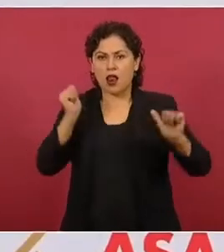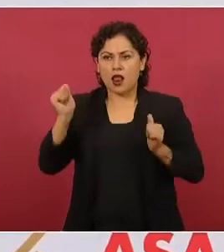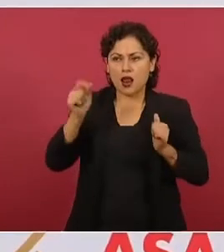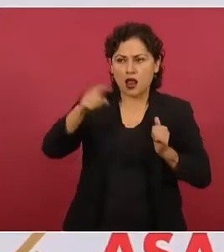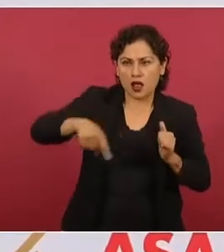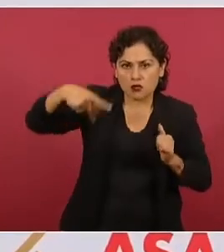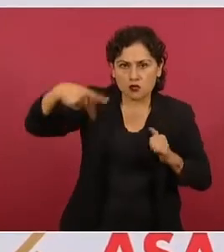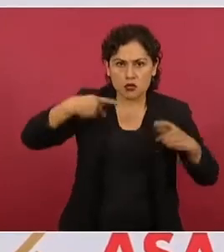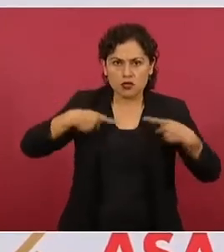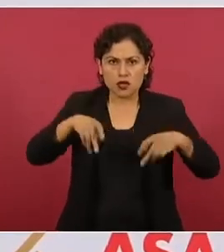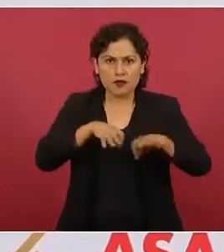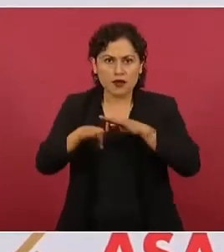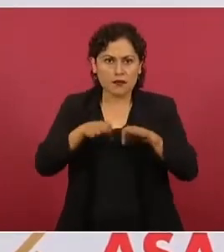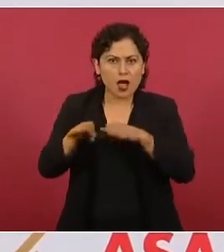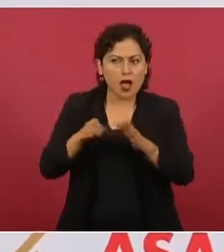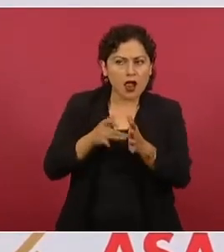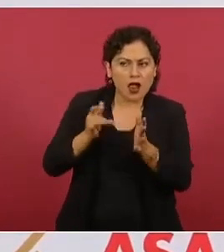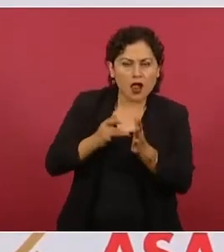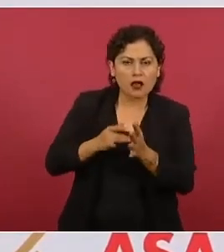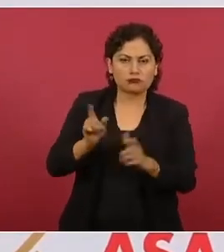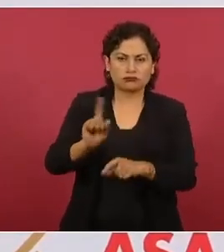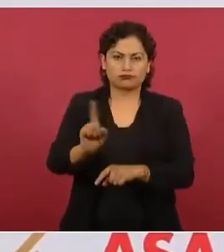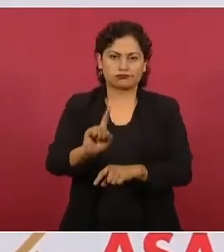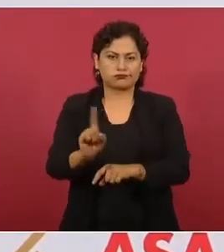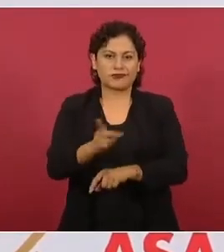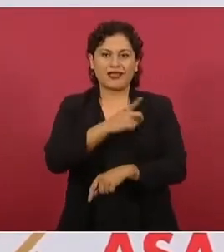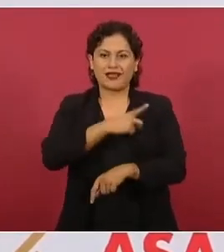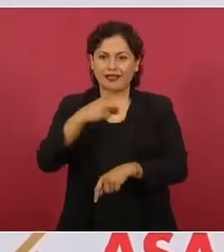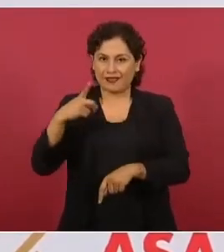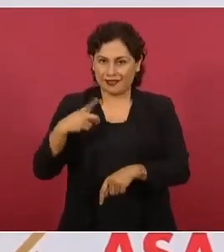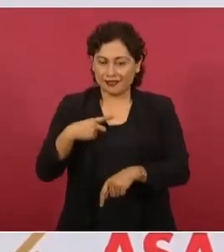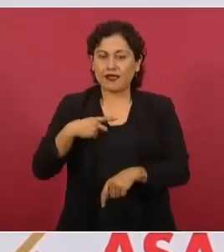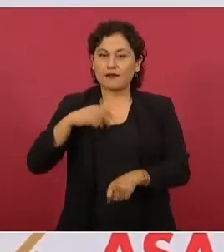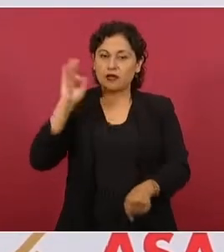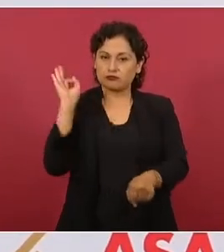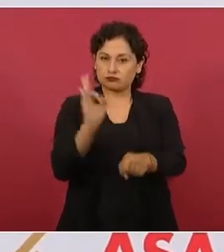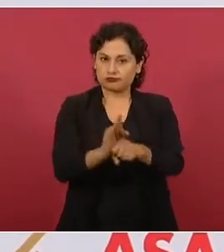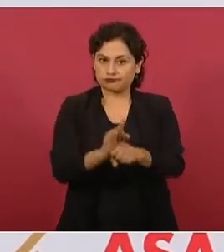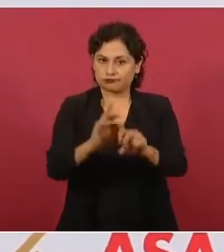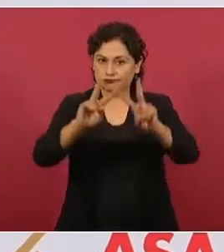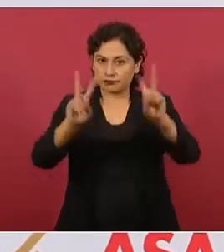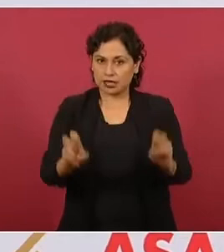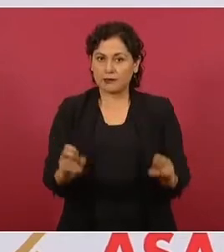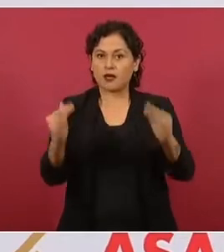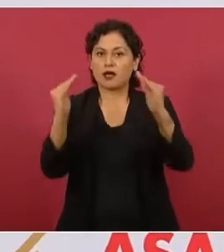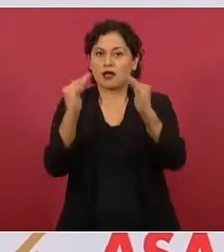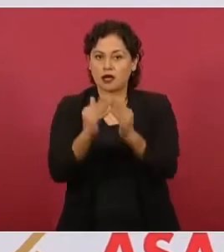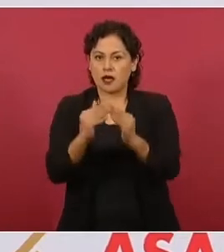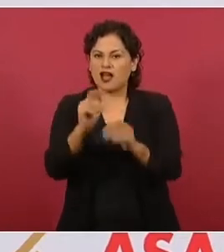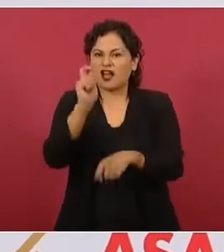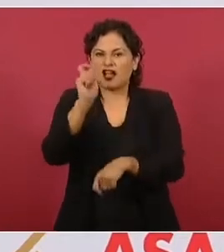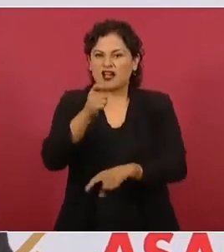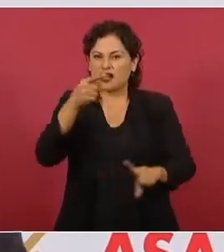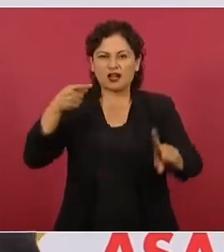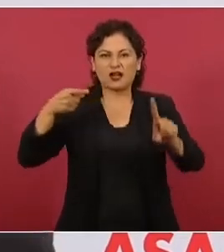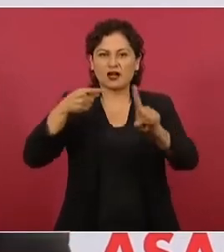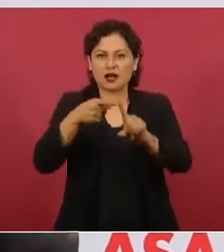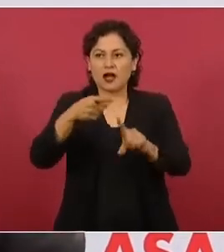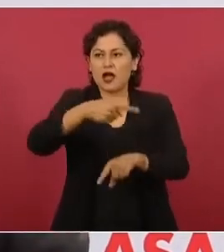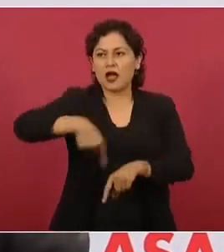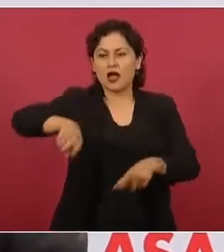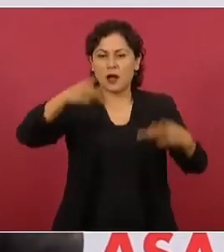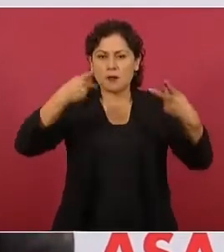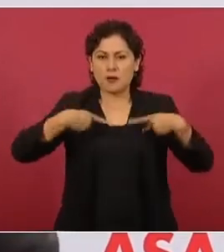una institución que privilegie el mandato hipotecario, esto es, el tratar de darle un hogar a los millones de derechohabientes